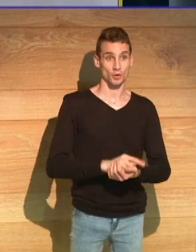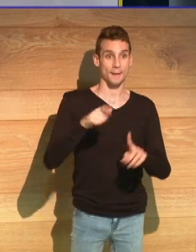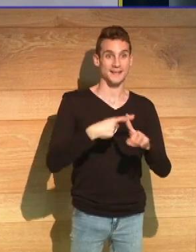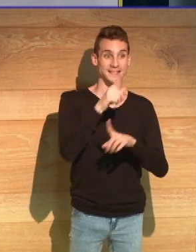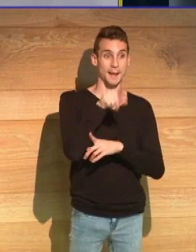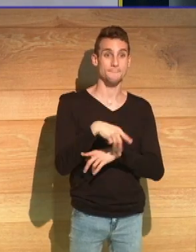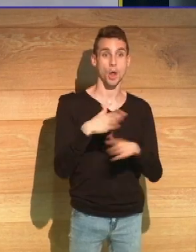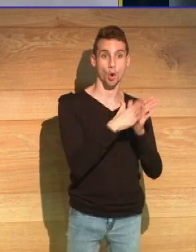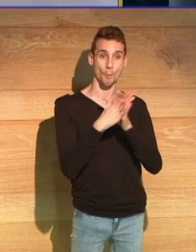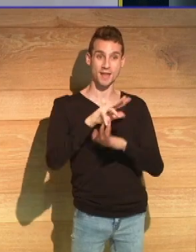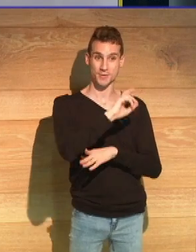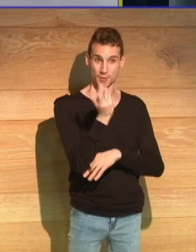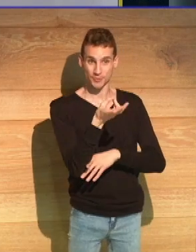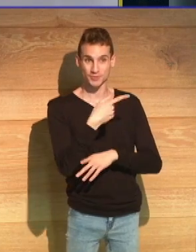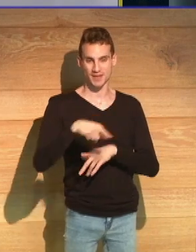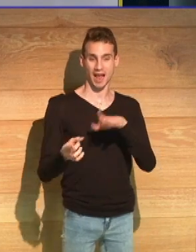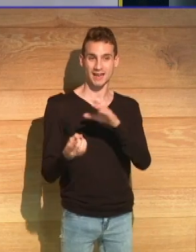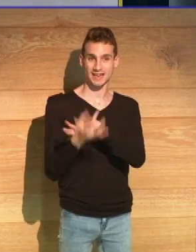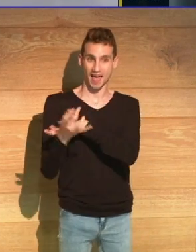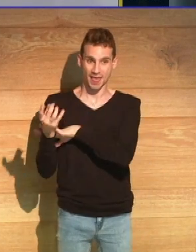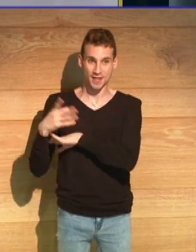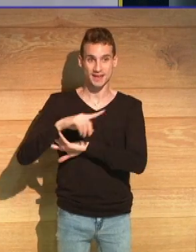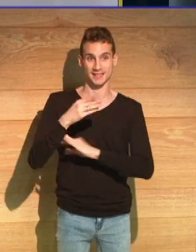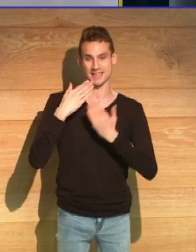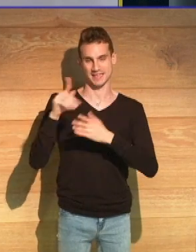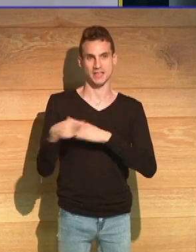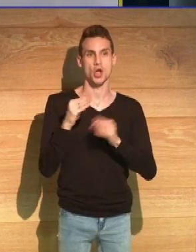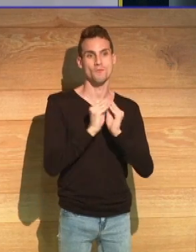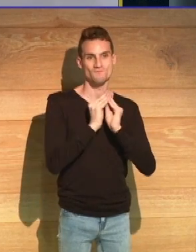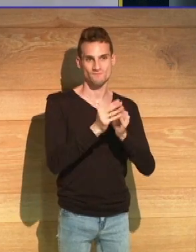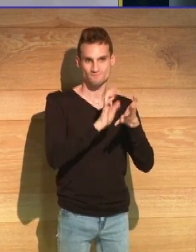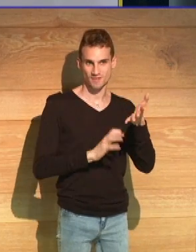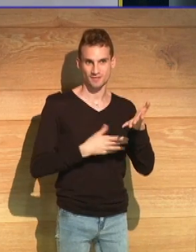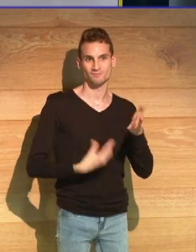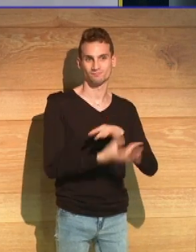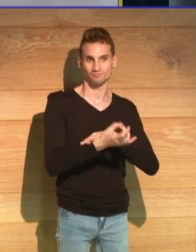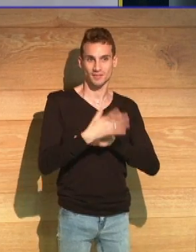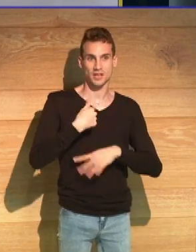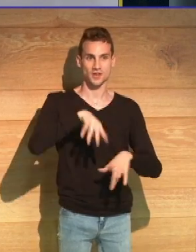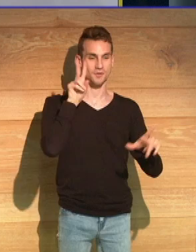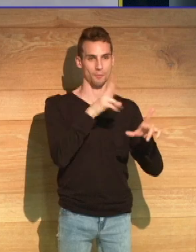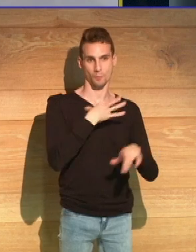estos creadores que han hecho estas obras, esta exposición tan interesante que he podido ver.